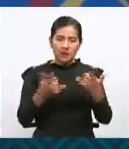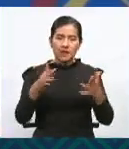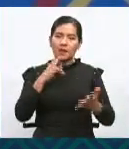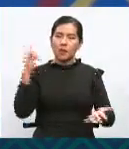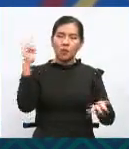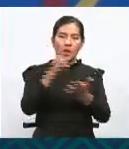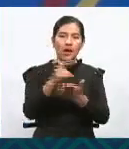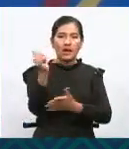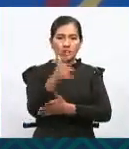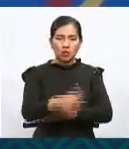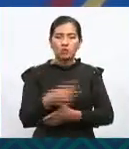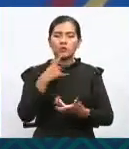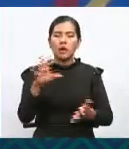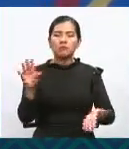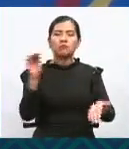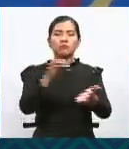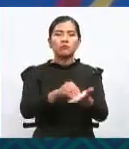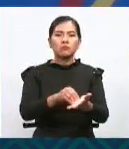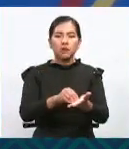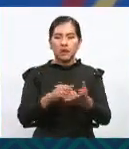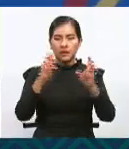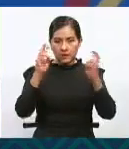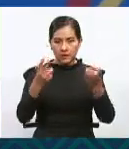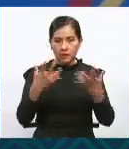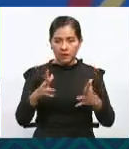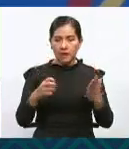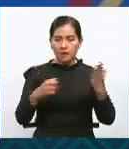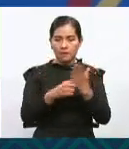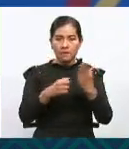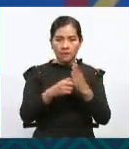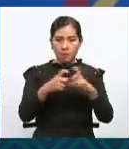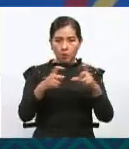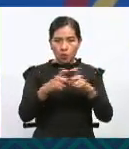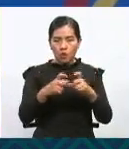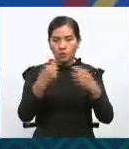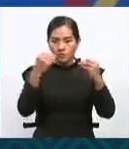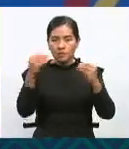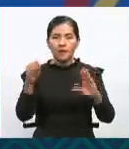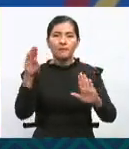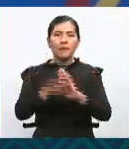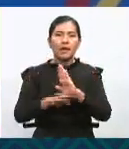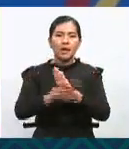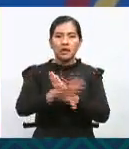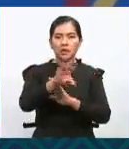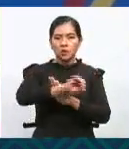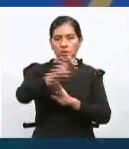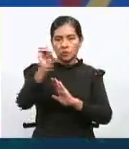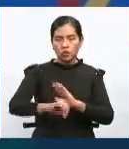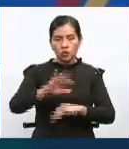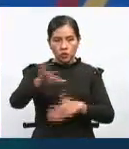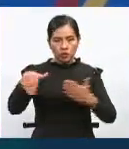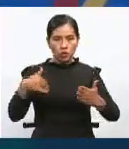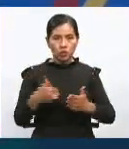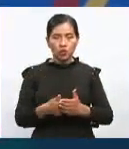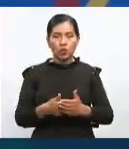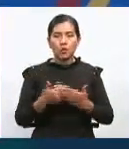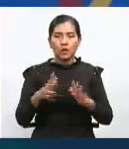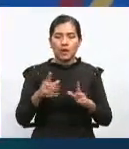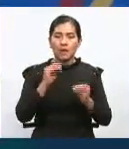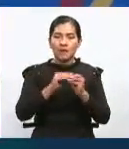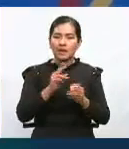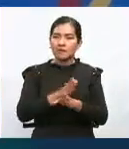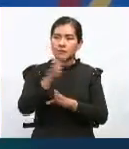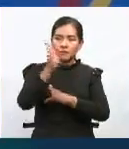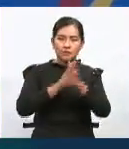que en realidad consta de colocar una cierta cantidad de boletos a 50% de descuento en determinadas